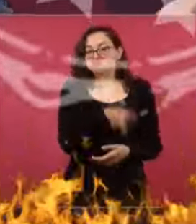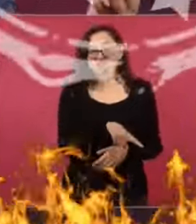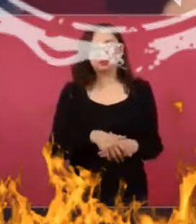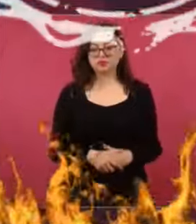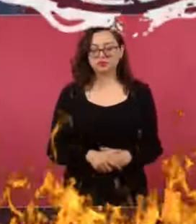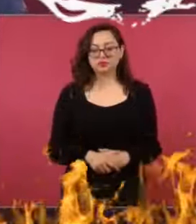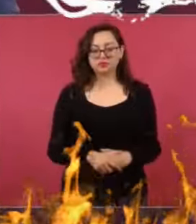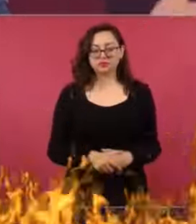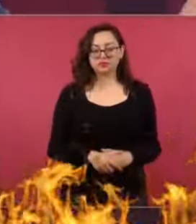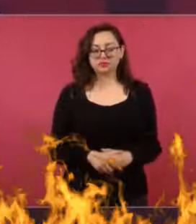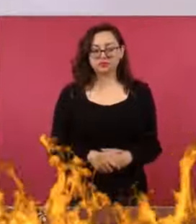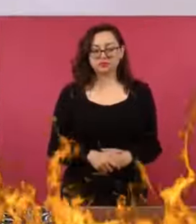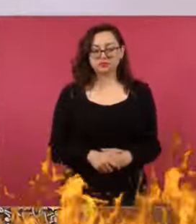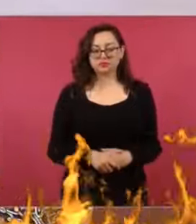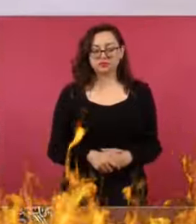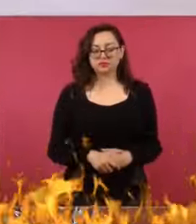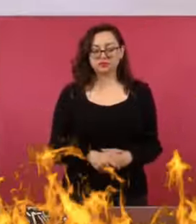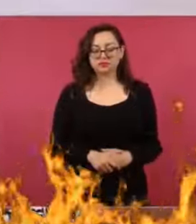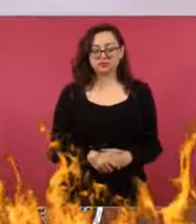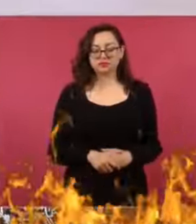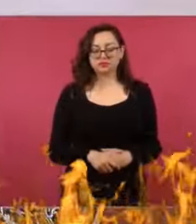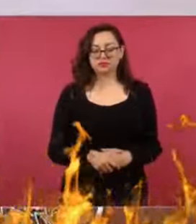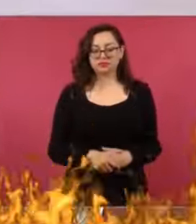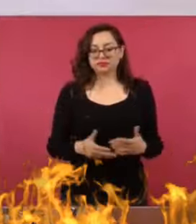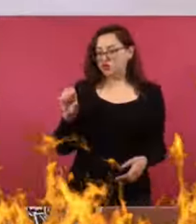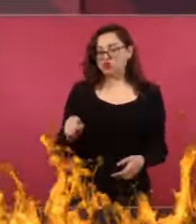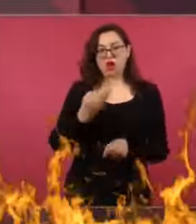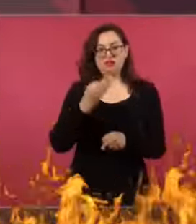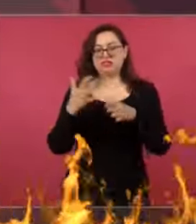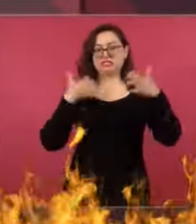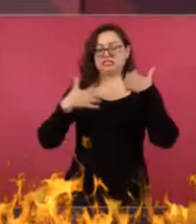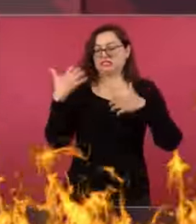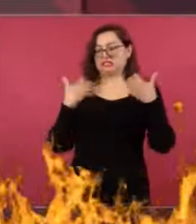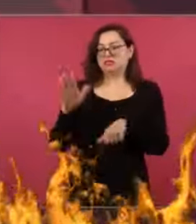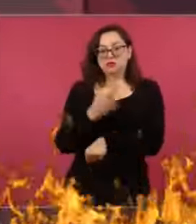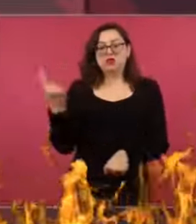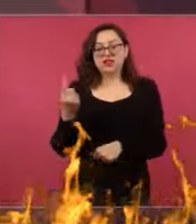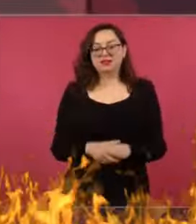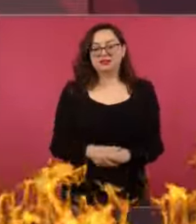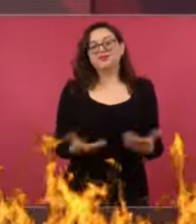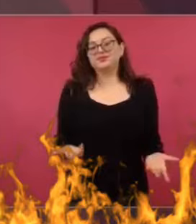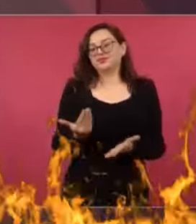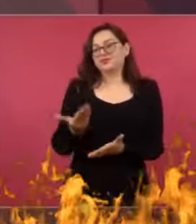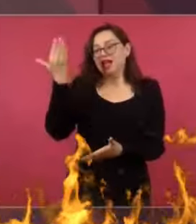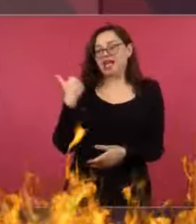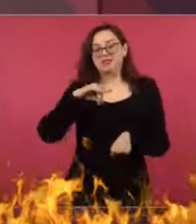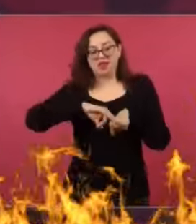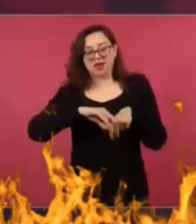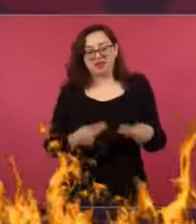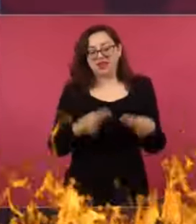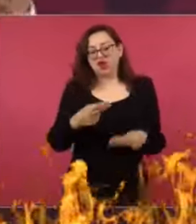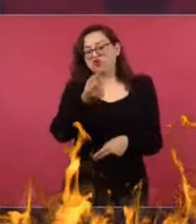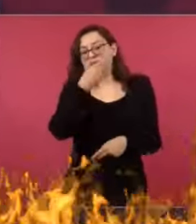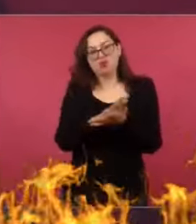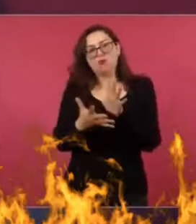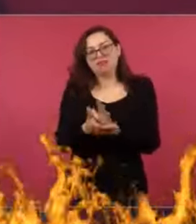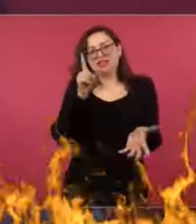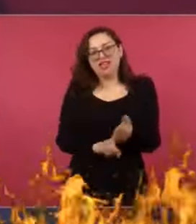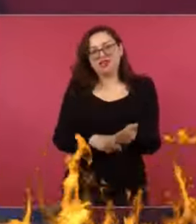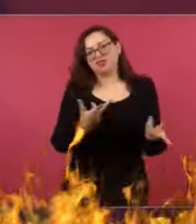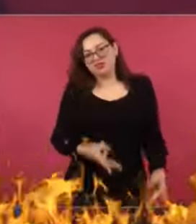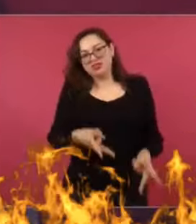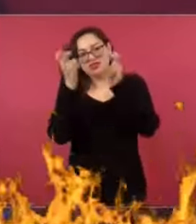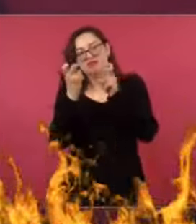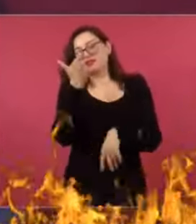bueno por qué tanto lío con el asunto de latinos porque estaban metidos en el negocio de la compra de medicinas se robaban el dinero de la medicina del